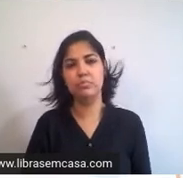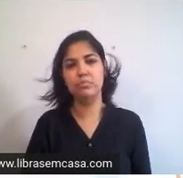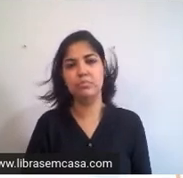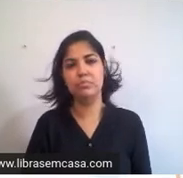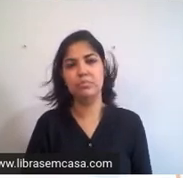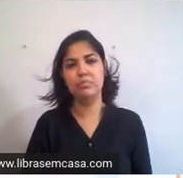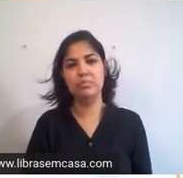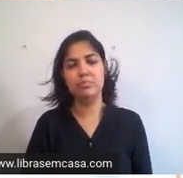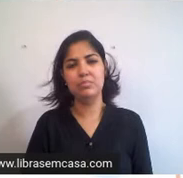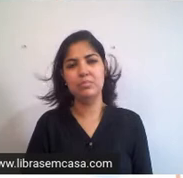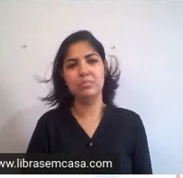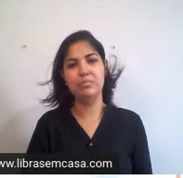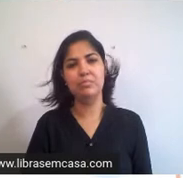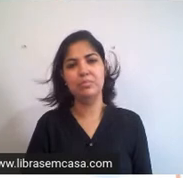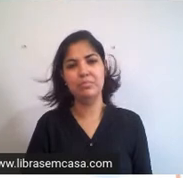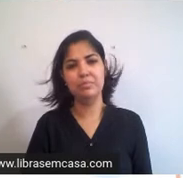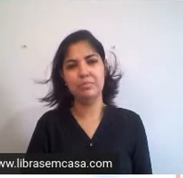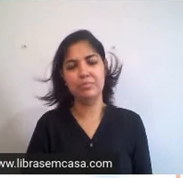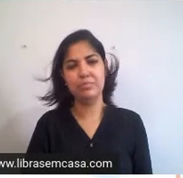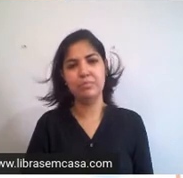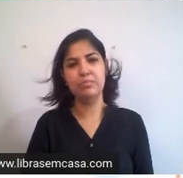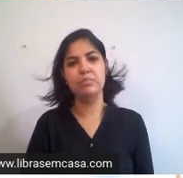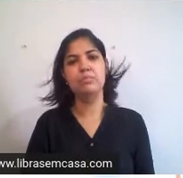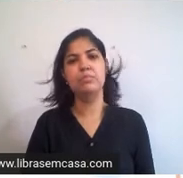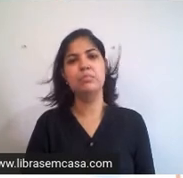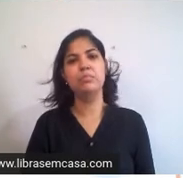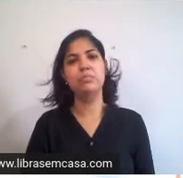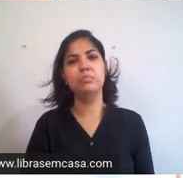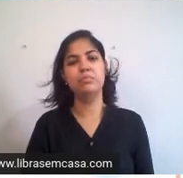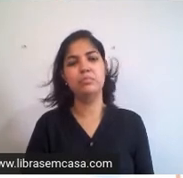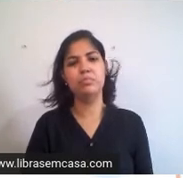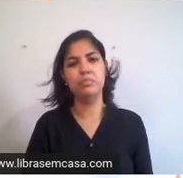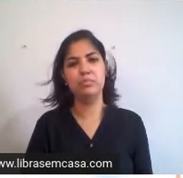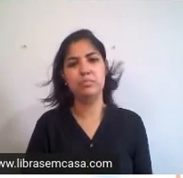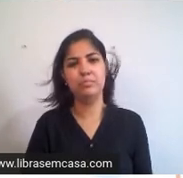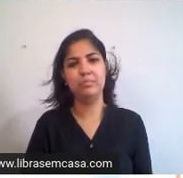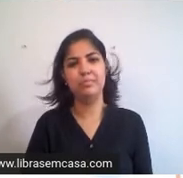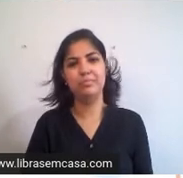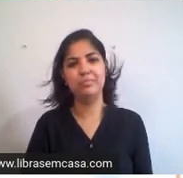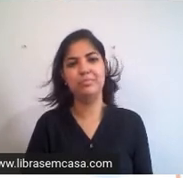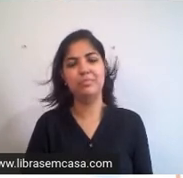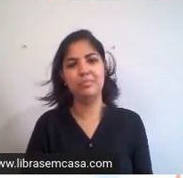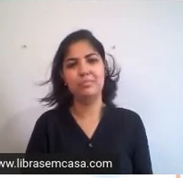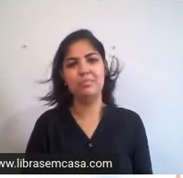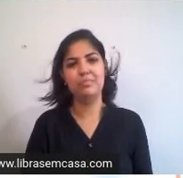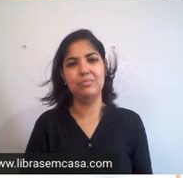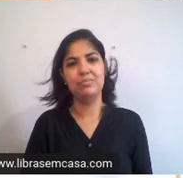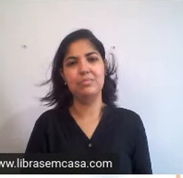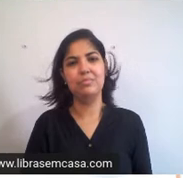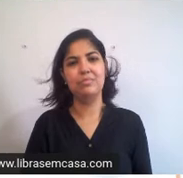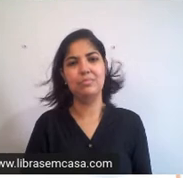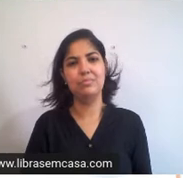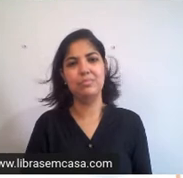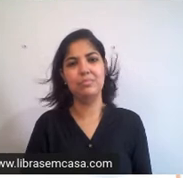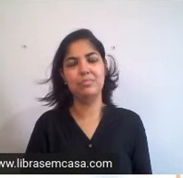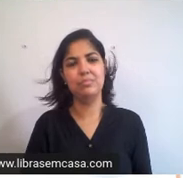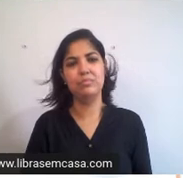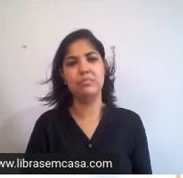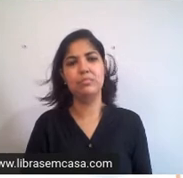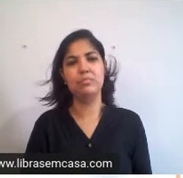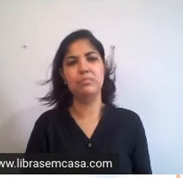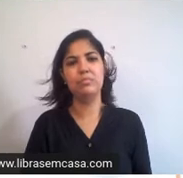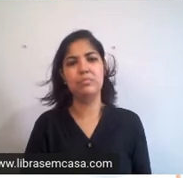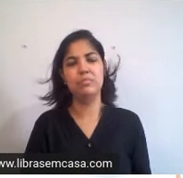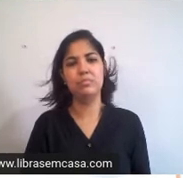forma absolutamente emancipatoria que tiene la cocina y que permanentemente se niega desde el discurso, porque lo que se